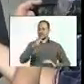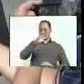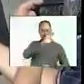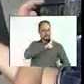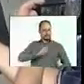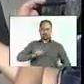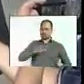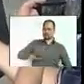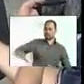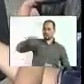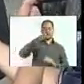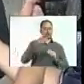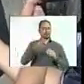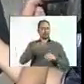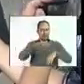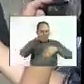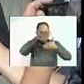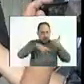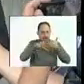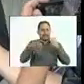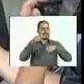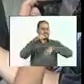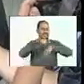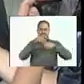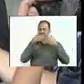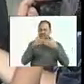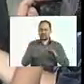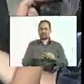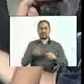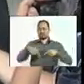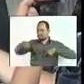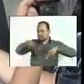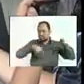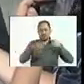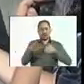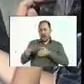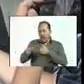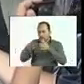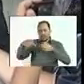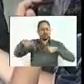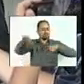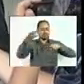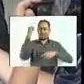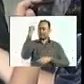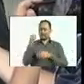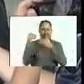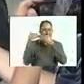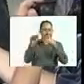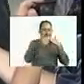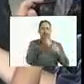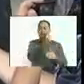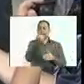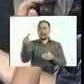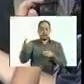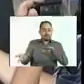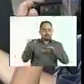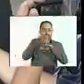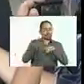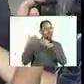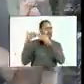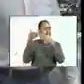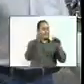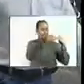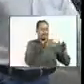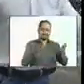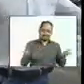nacional poseen diferentes horarios, diferentes frecuencias, diferentes recorridos, diferentes paradas, diferente población que